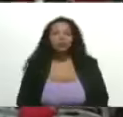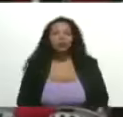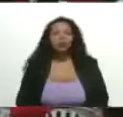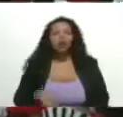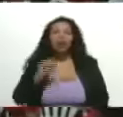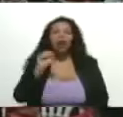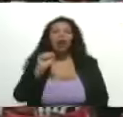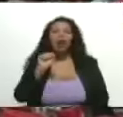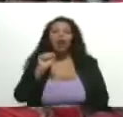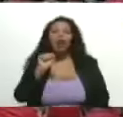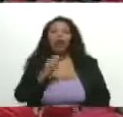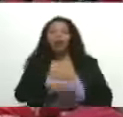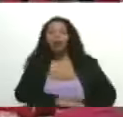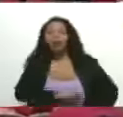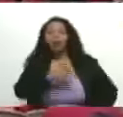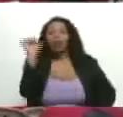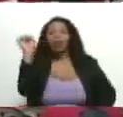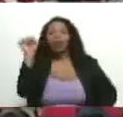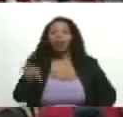Libertador.